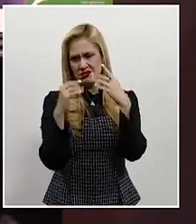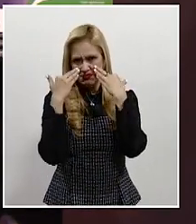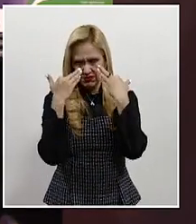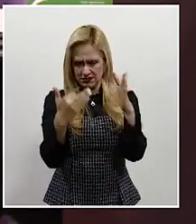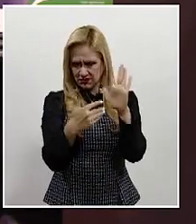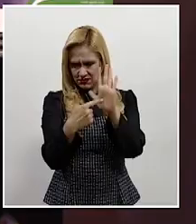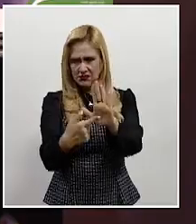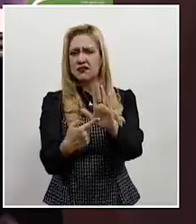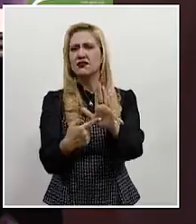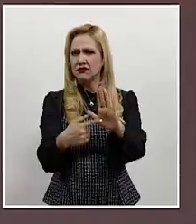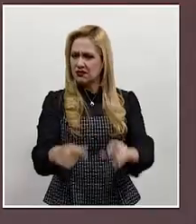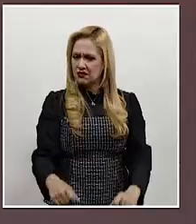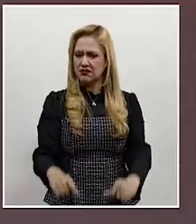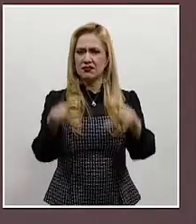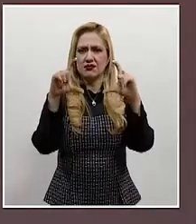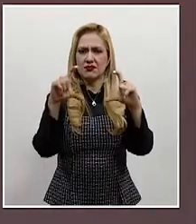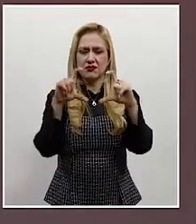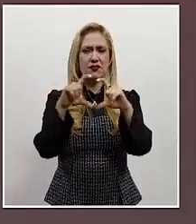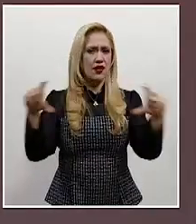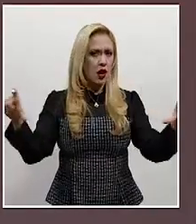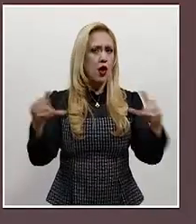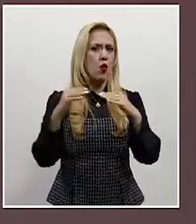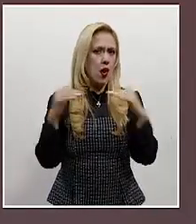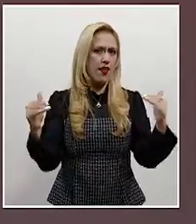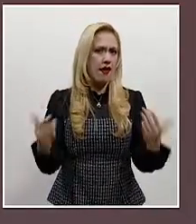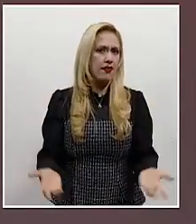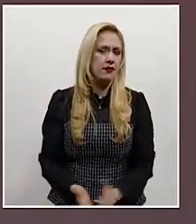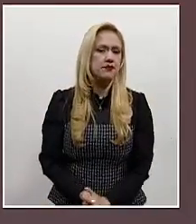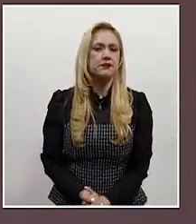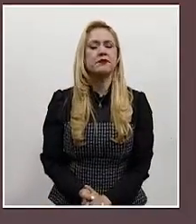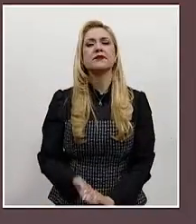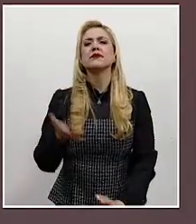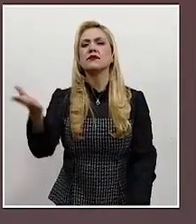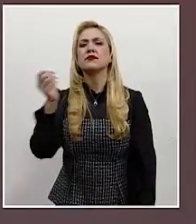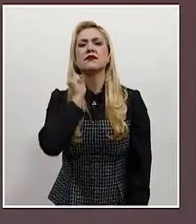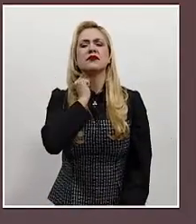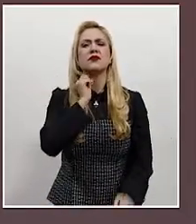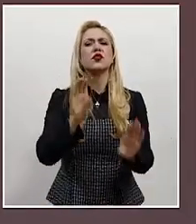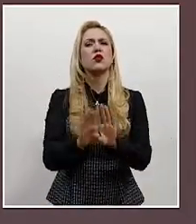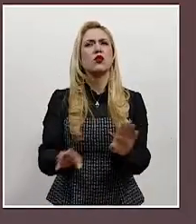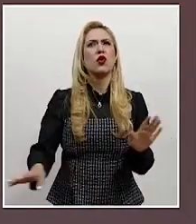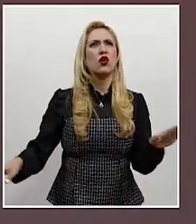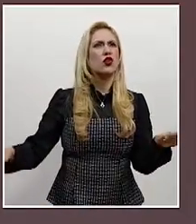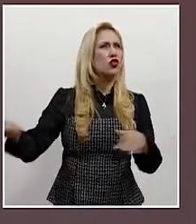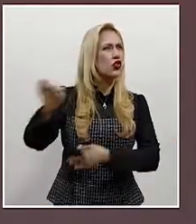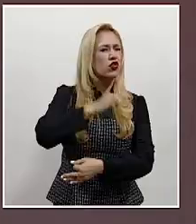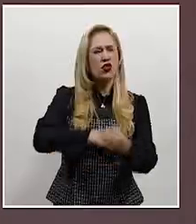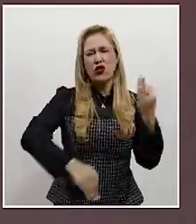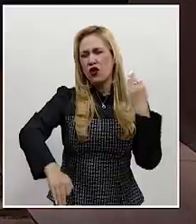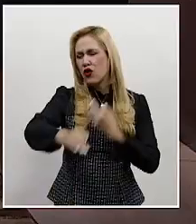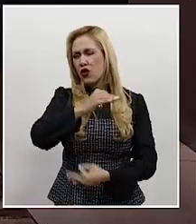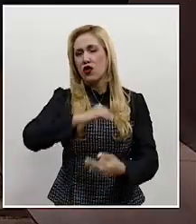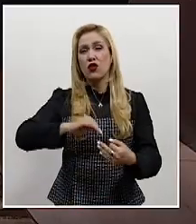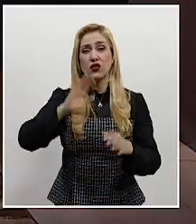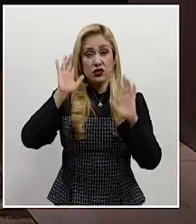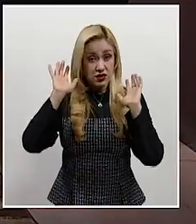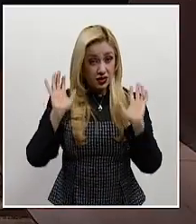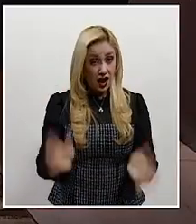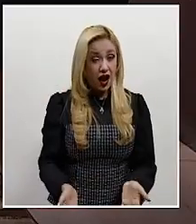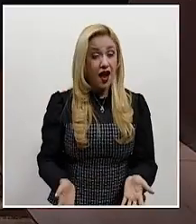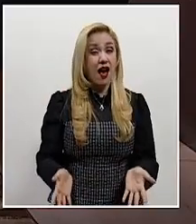mayor igualdad salarial? Senadora, ¿qué pasa con la reforma de paridad en todo? O sea, ¿es una realidad,